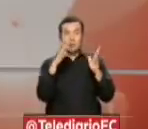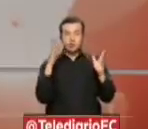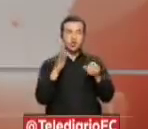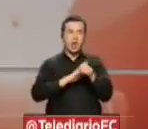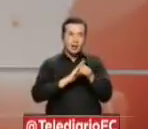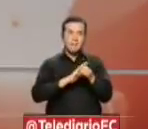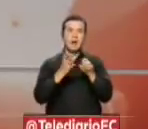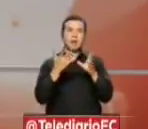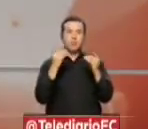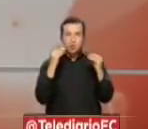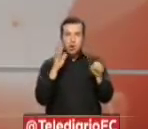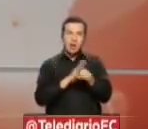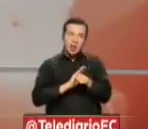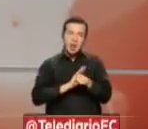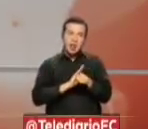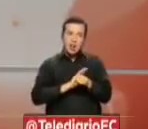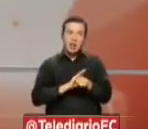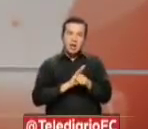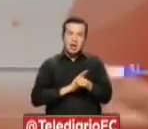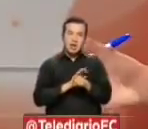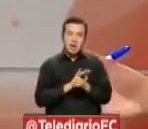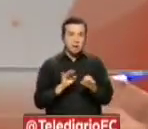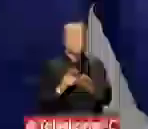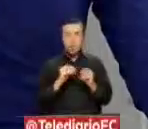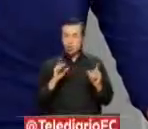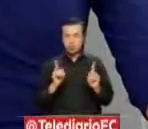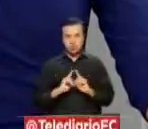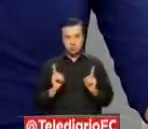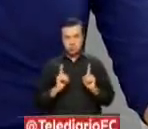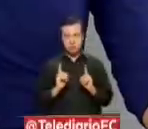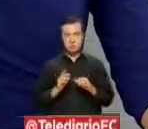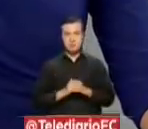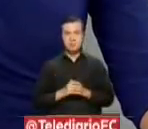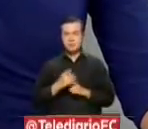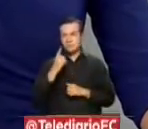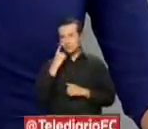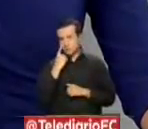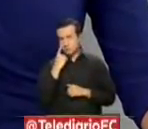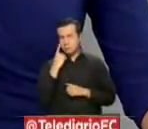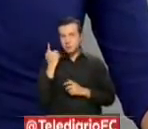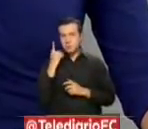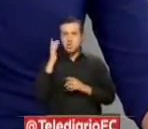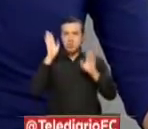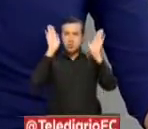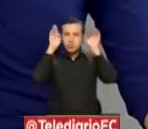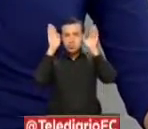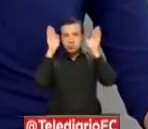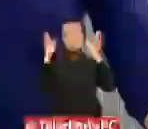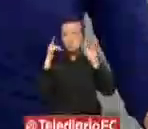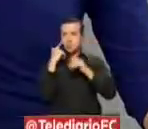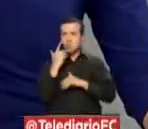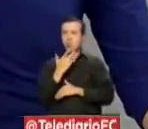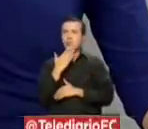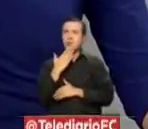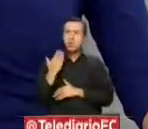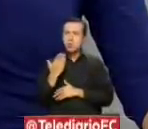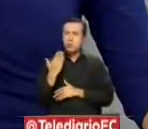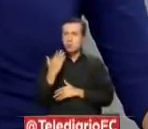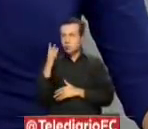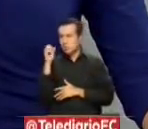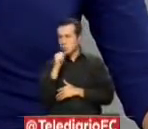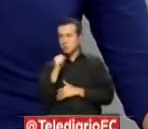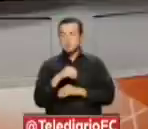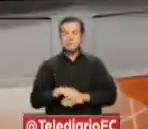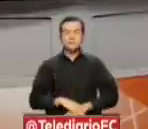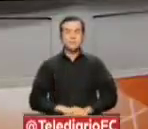también los puede causar algún prejuicio al perrito. ¿Cómo se identifica una infección en las orejitas, en el oído de las